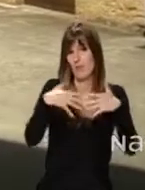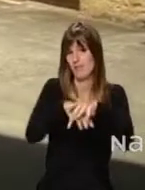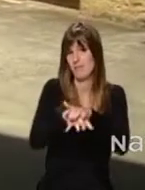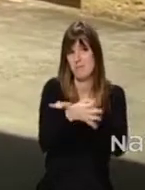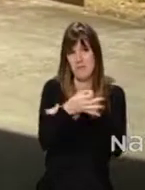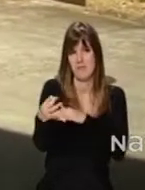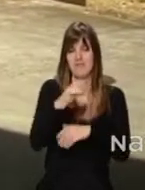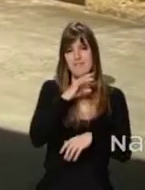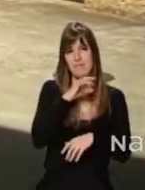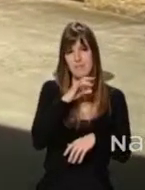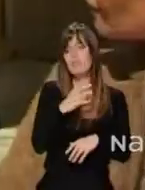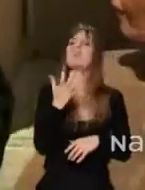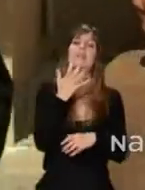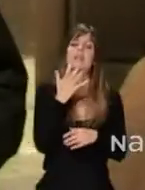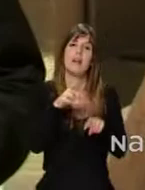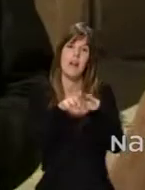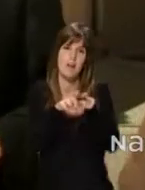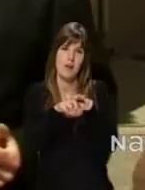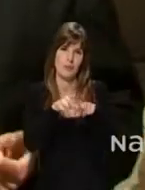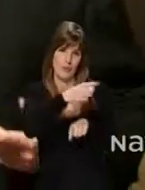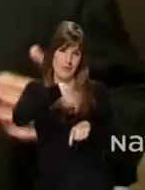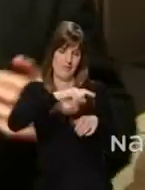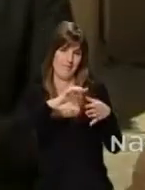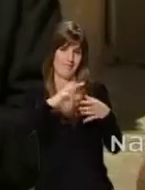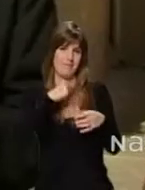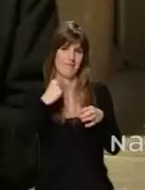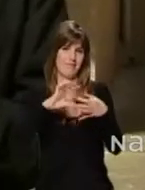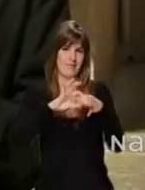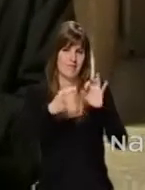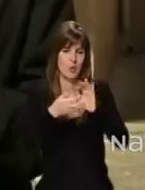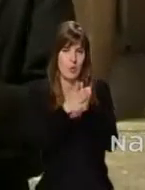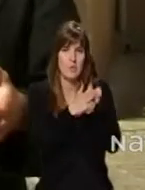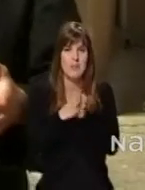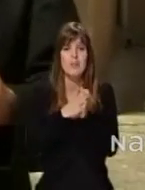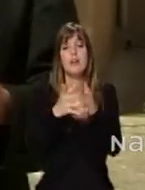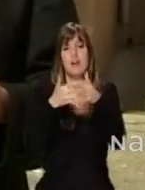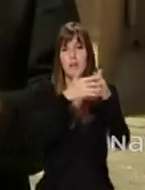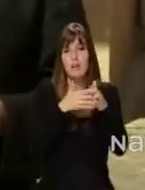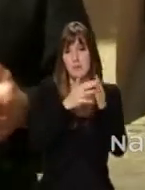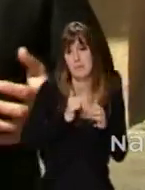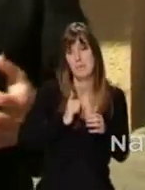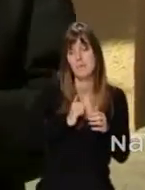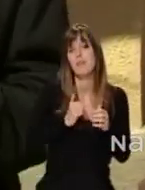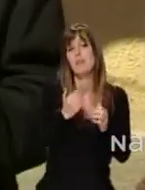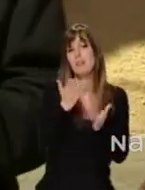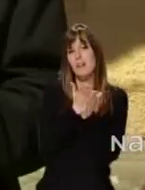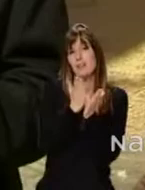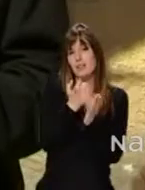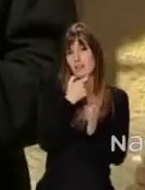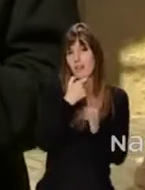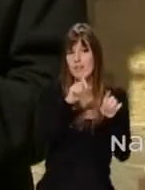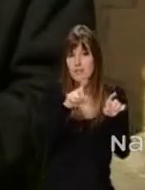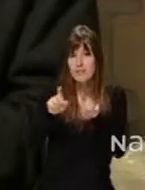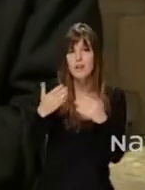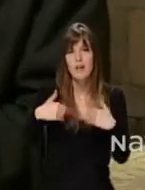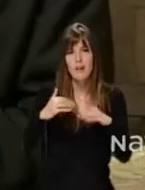integrados, contentos. Por ejemplo, los hermanos, como son americanos, pues una cosa que pueden hacer es dar clases de inglés y ya se han